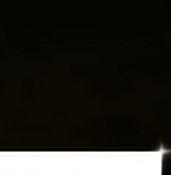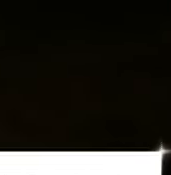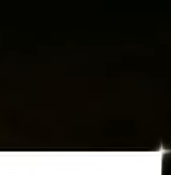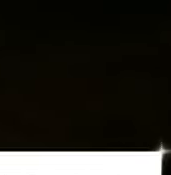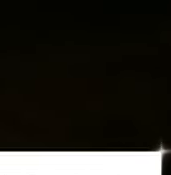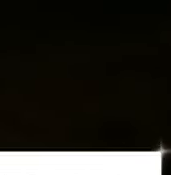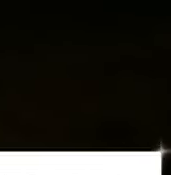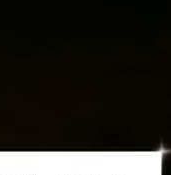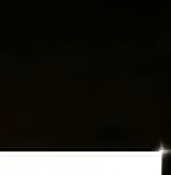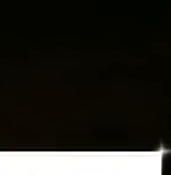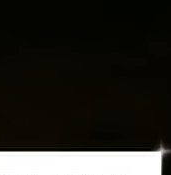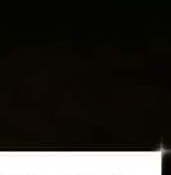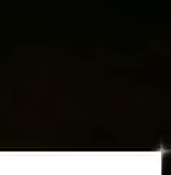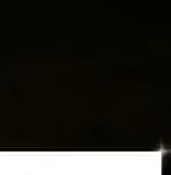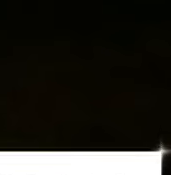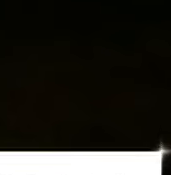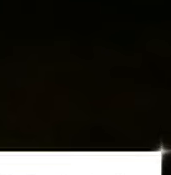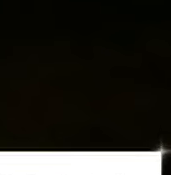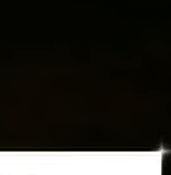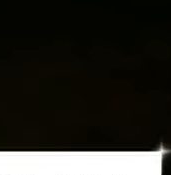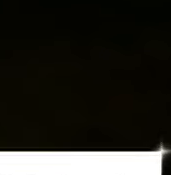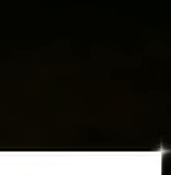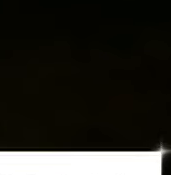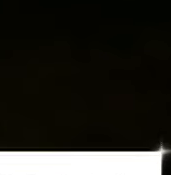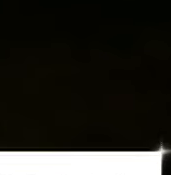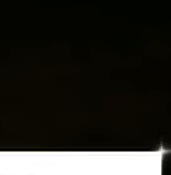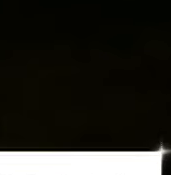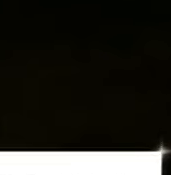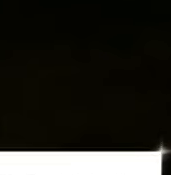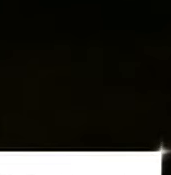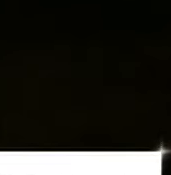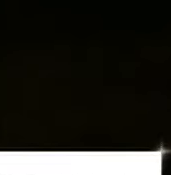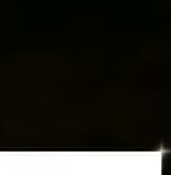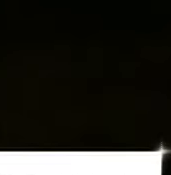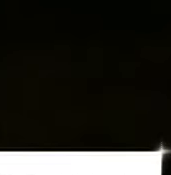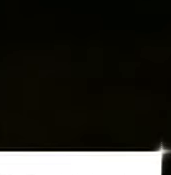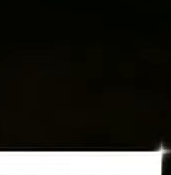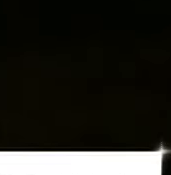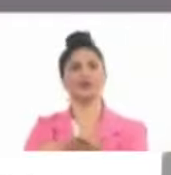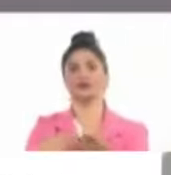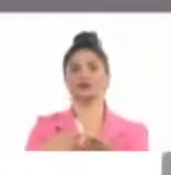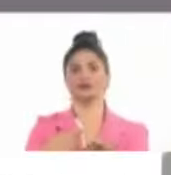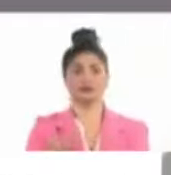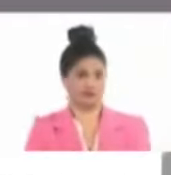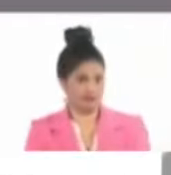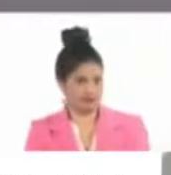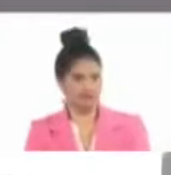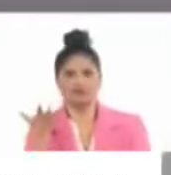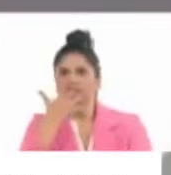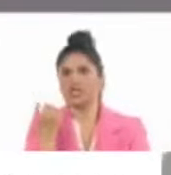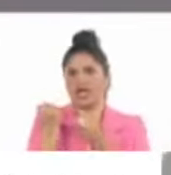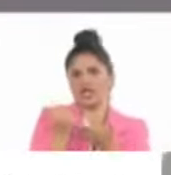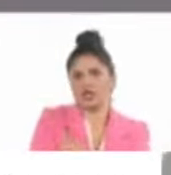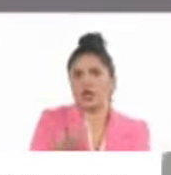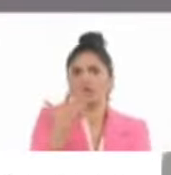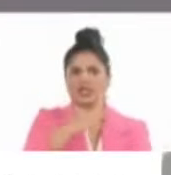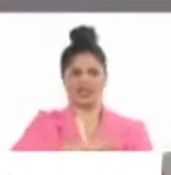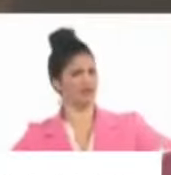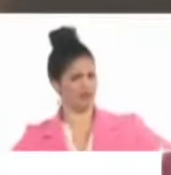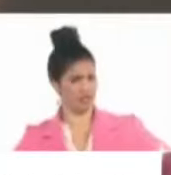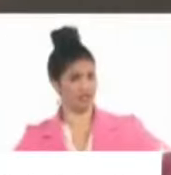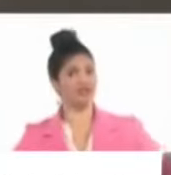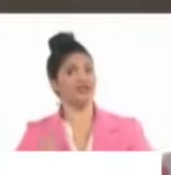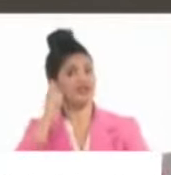también cuentapropistas en Cuba dan su opinión sobre qué representaría el incremento de la gasolina. Es para la población, está orientada a la